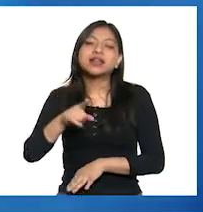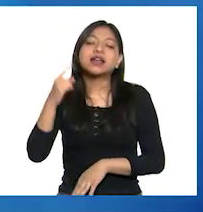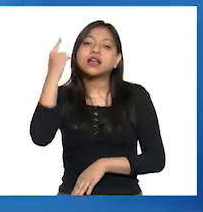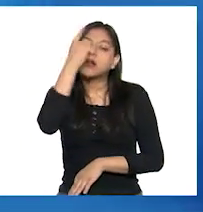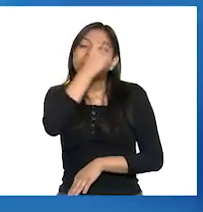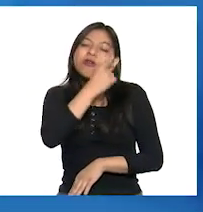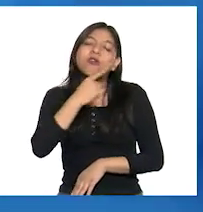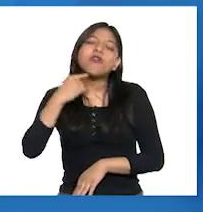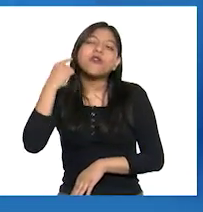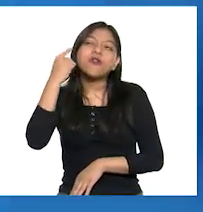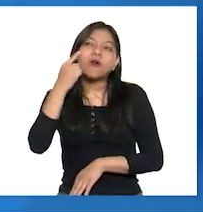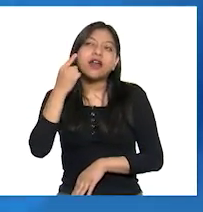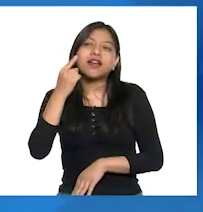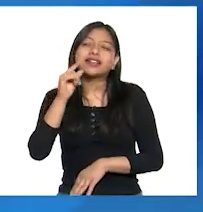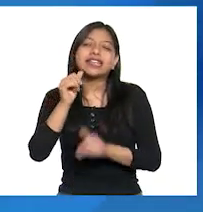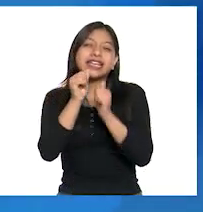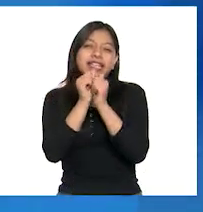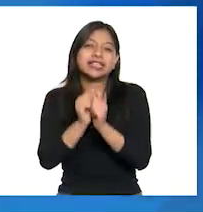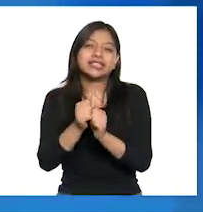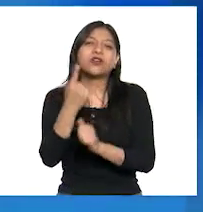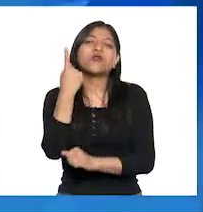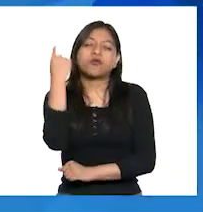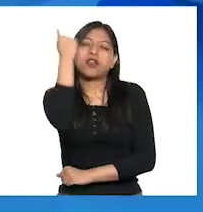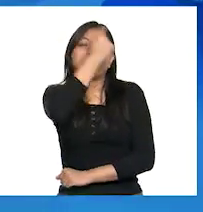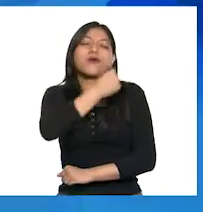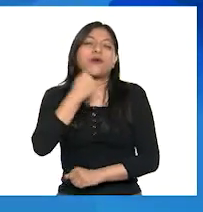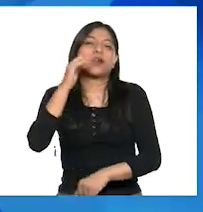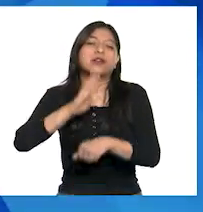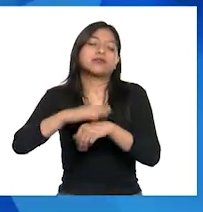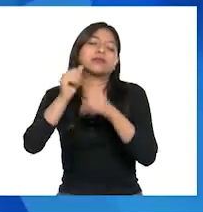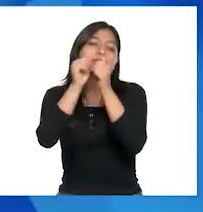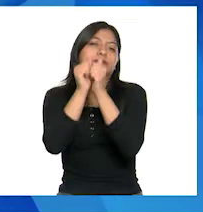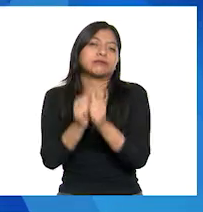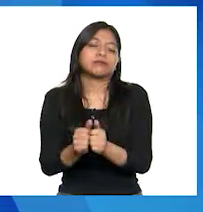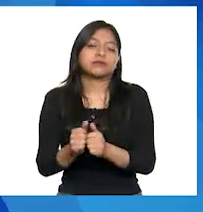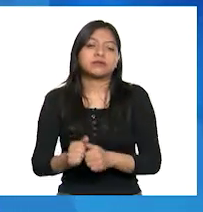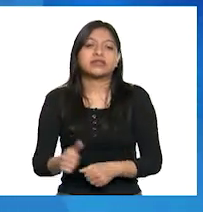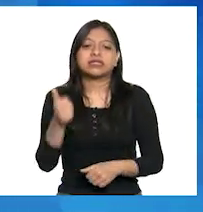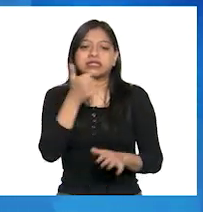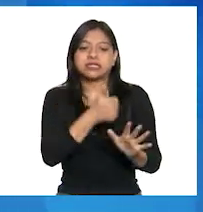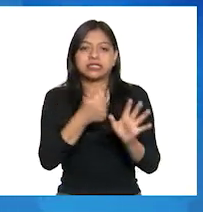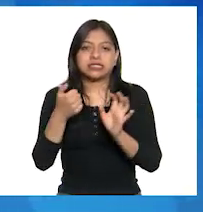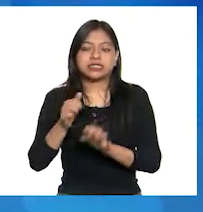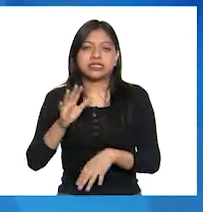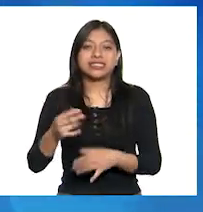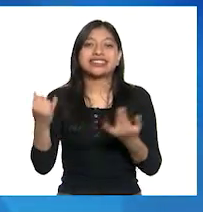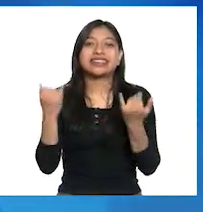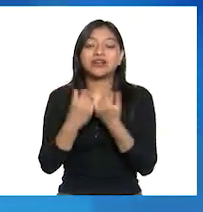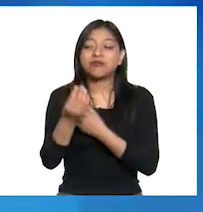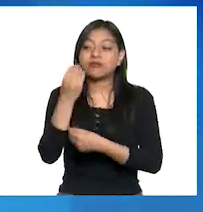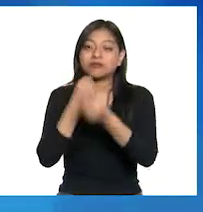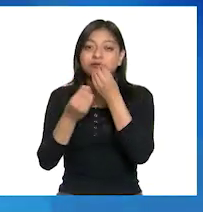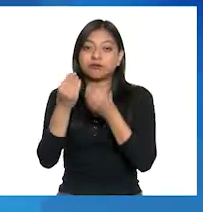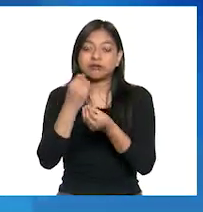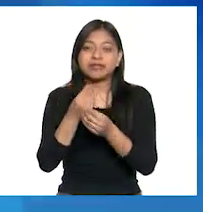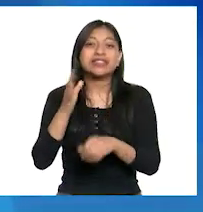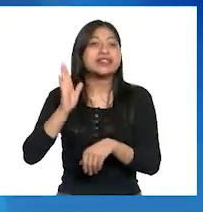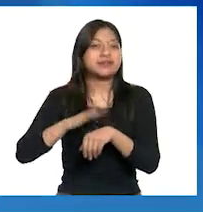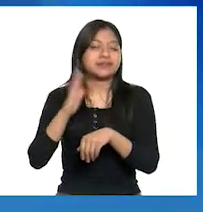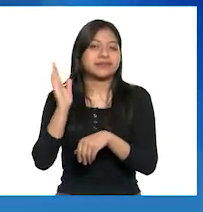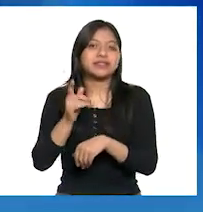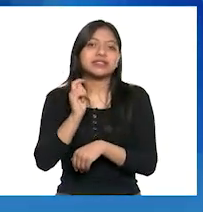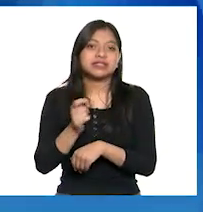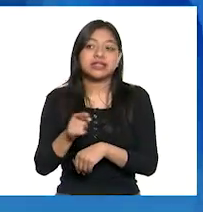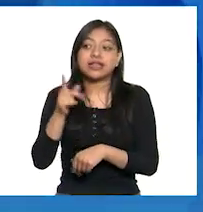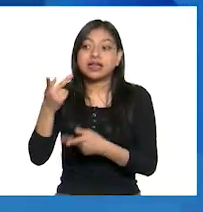hora adicional está en 650 pesos. Muy bien, obviamente también tenemos que ver que dice algo de menú adicional. Quiero pensar que es la comida. No, no podemos